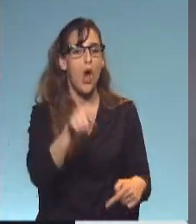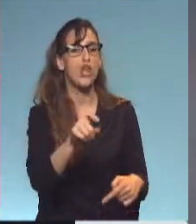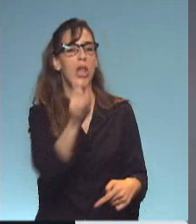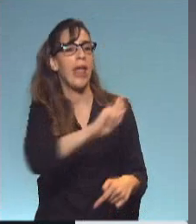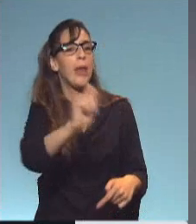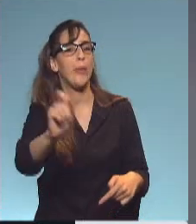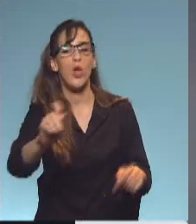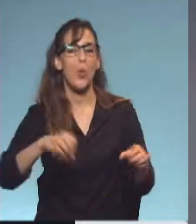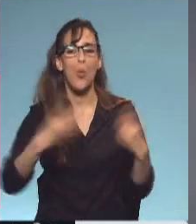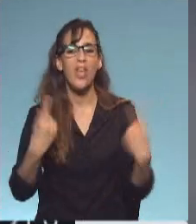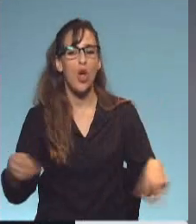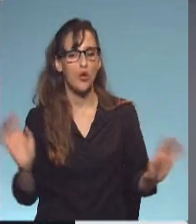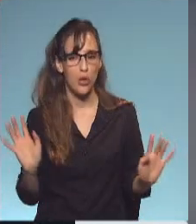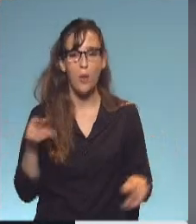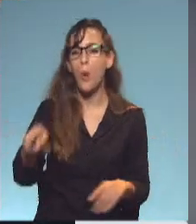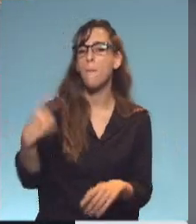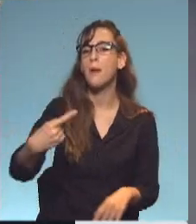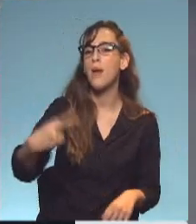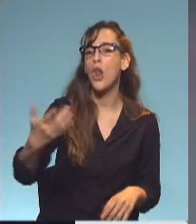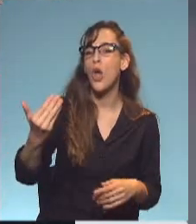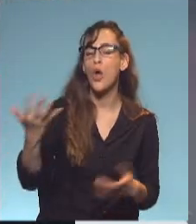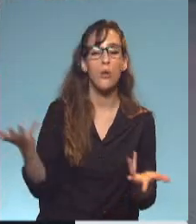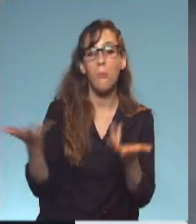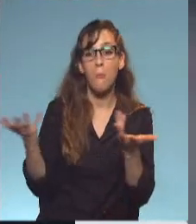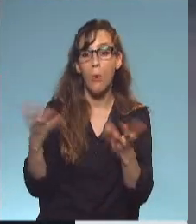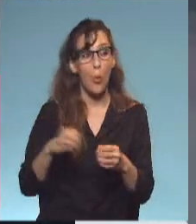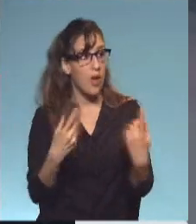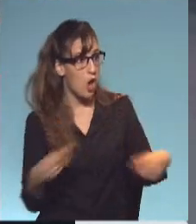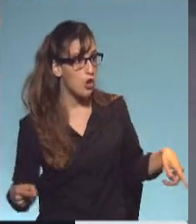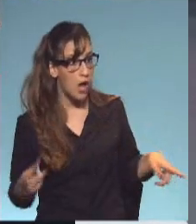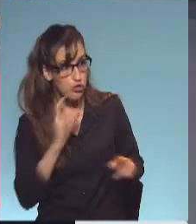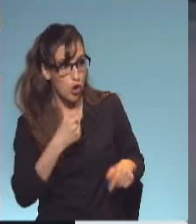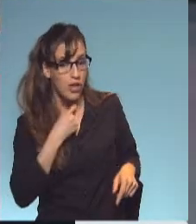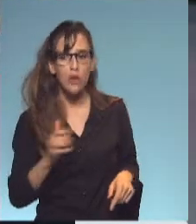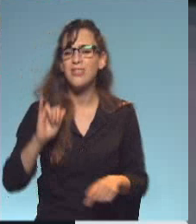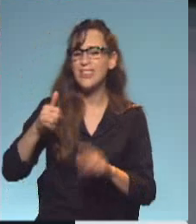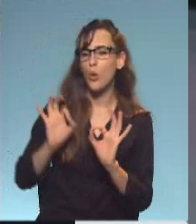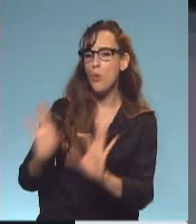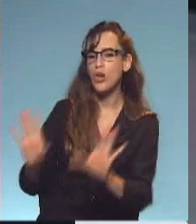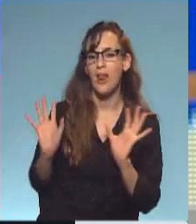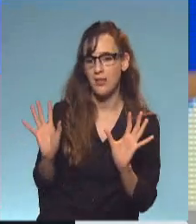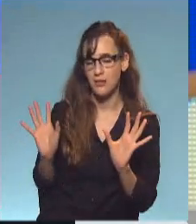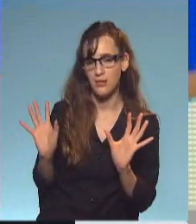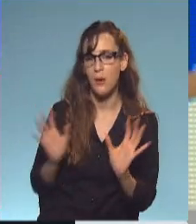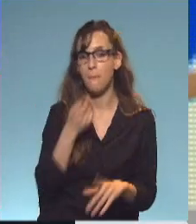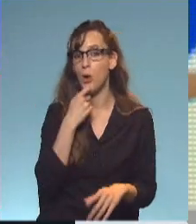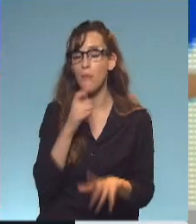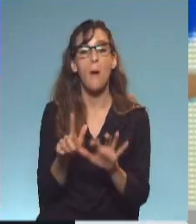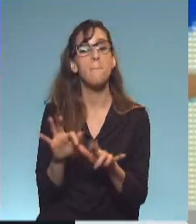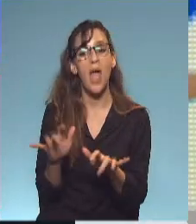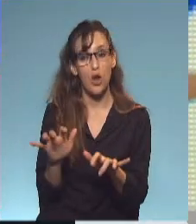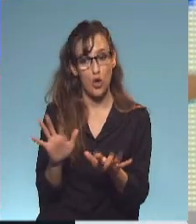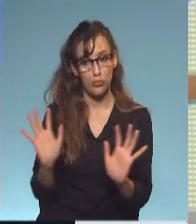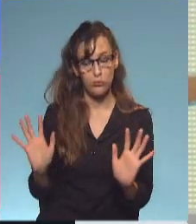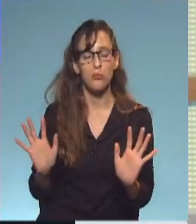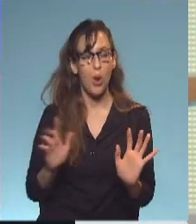cualquier cosa, decí la primera, Gaby, por ejemplo. ¿Puedo decir cualquier cosa? Sí. ¿Lo que yo quiera? Un objeto cualquiera. Un objeto cualquiera, por ejemplo, piano. Uno,